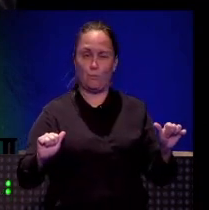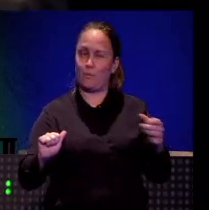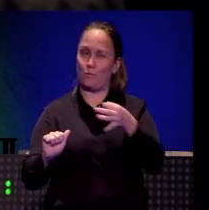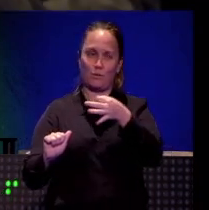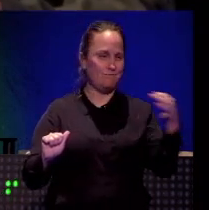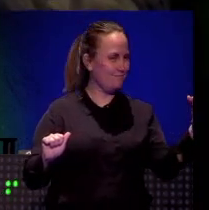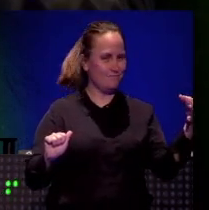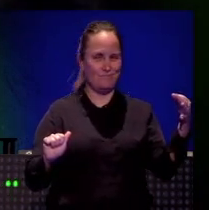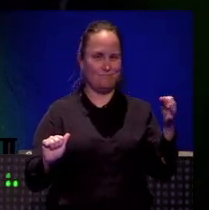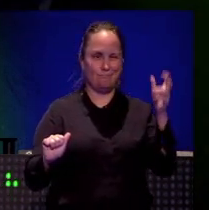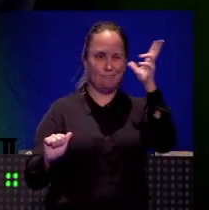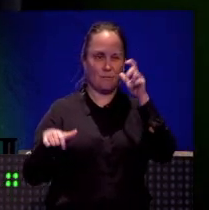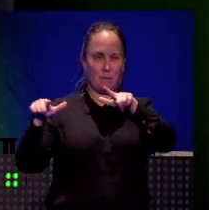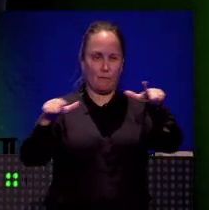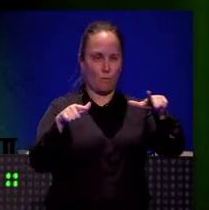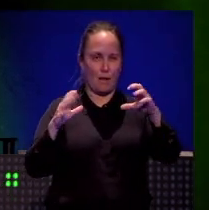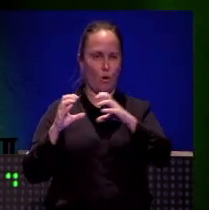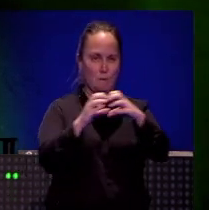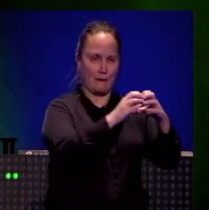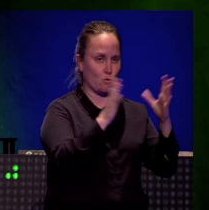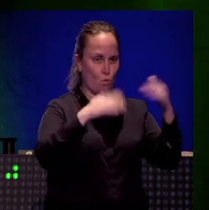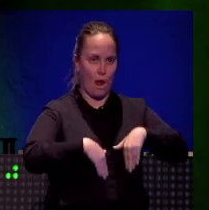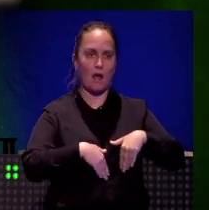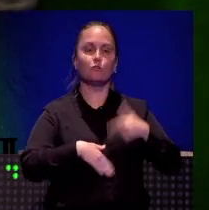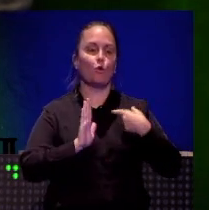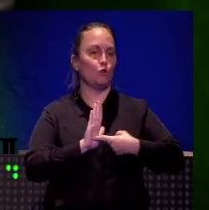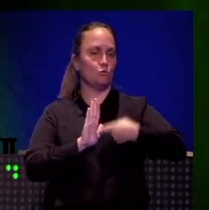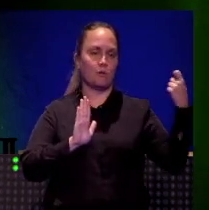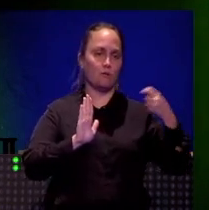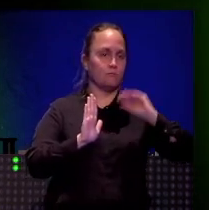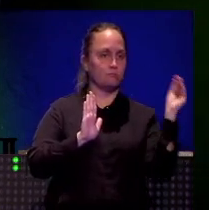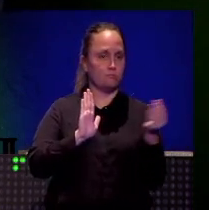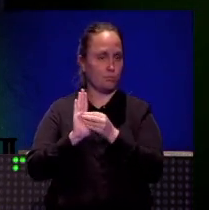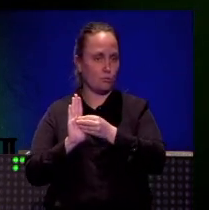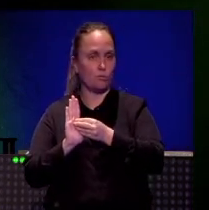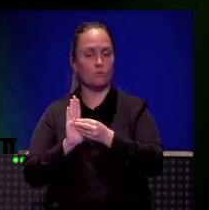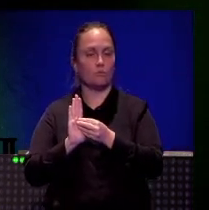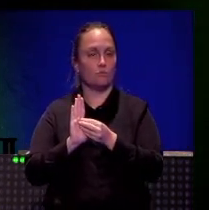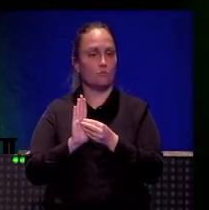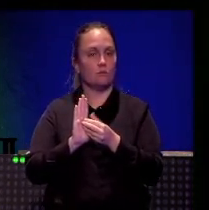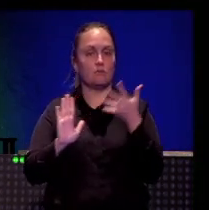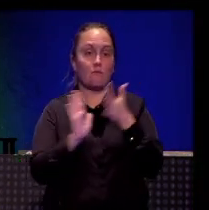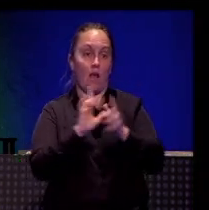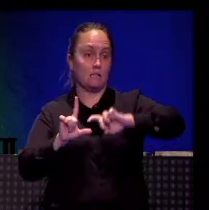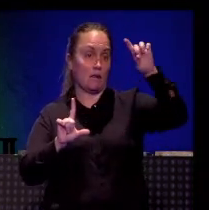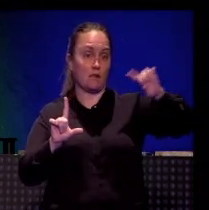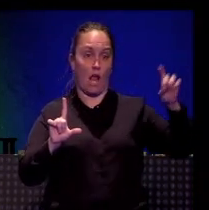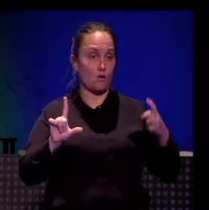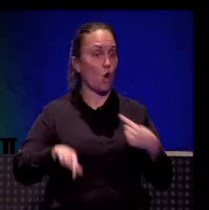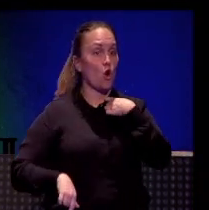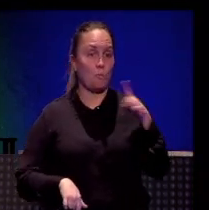el correcto nos escucha muchas plataformas pues lo he bajado pero lo suprimido y he subido otro y no pierdes digamos las estadísticas